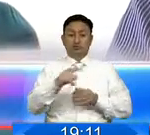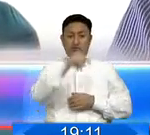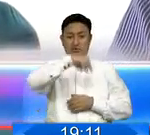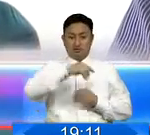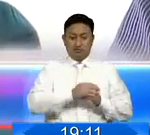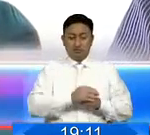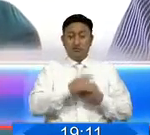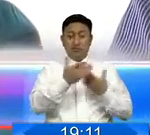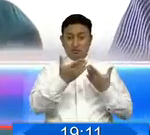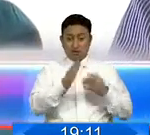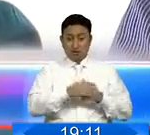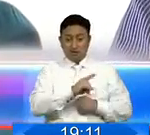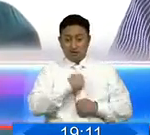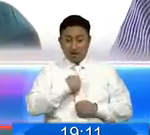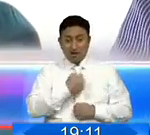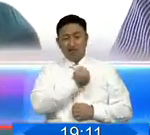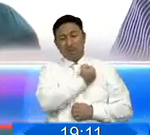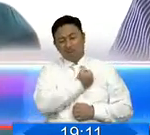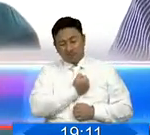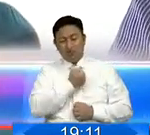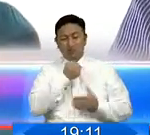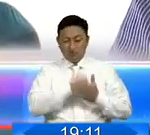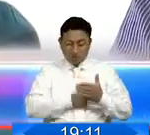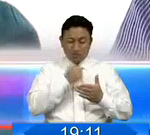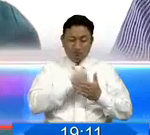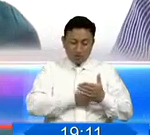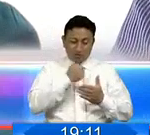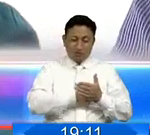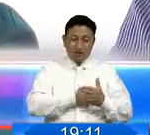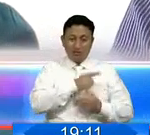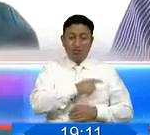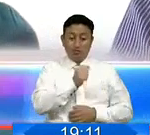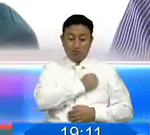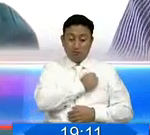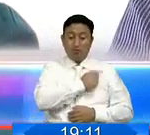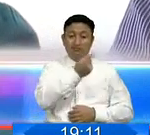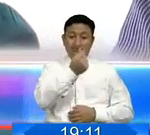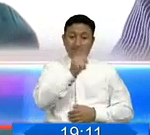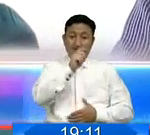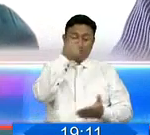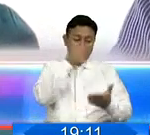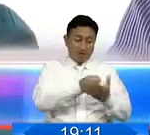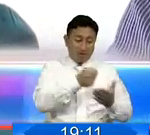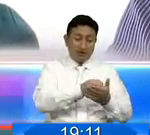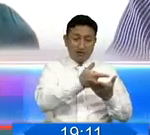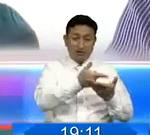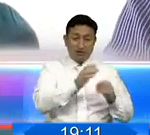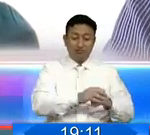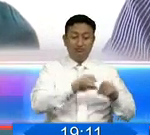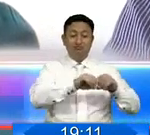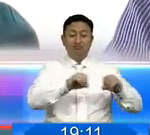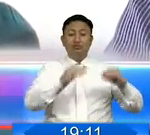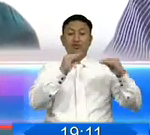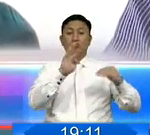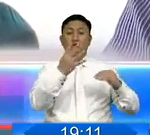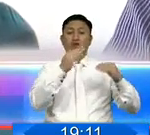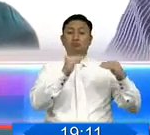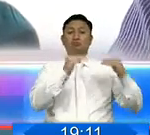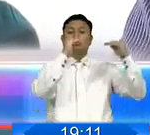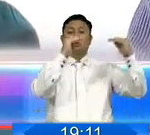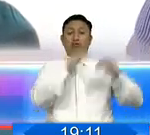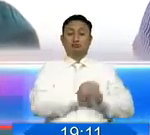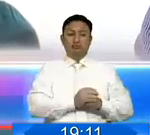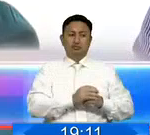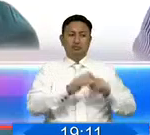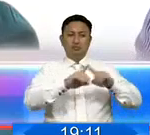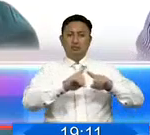han obtenido con su sacrificio, con su dinero, con su esfuerzo, han obtenido títulos de cuarto nivel, pero